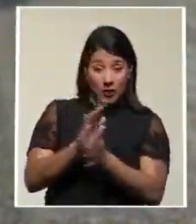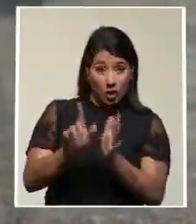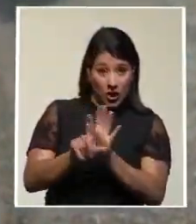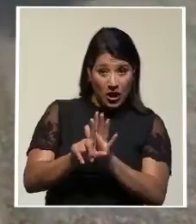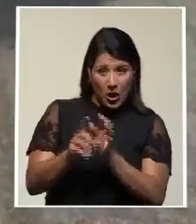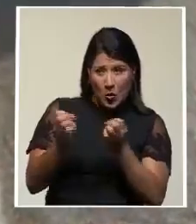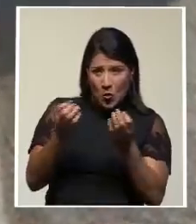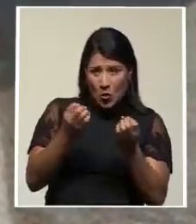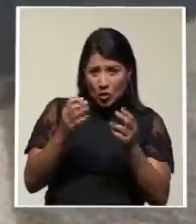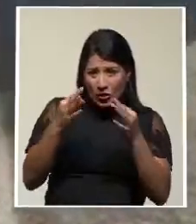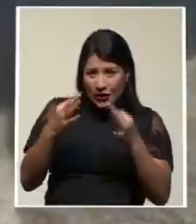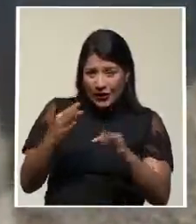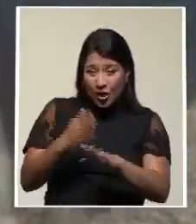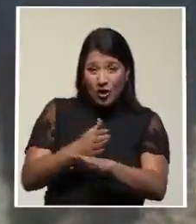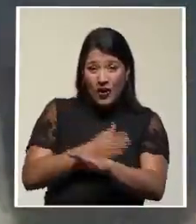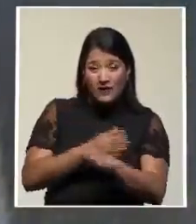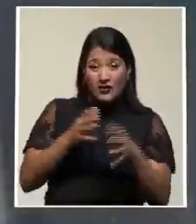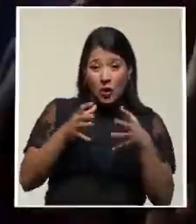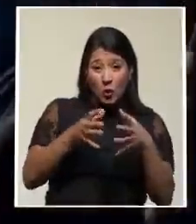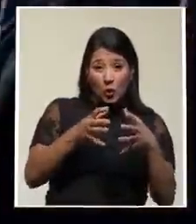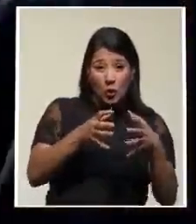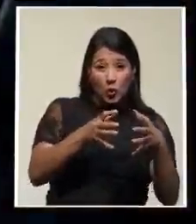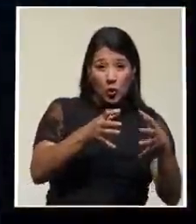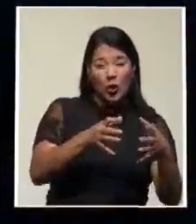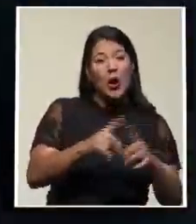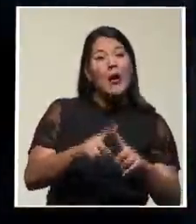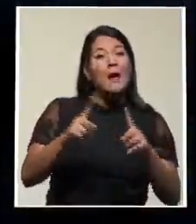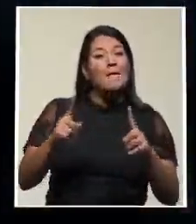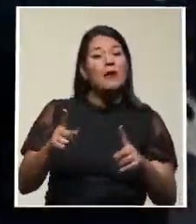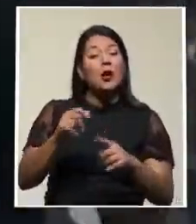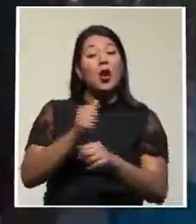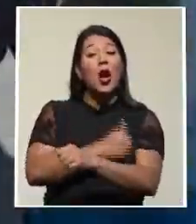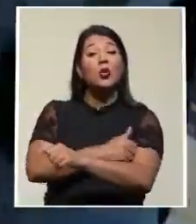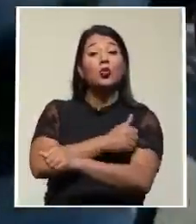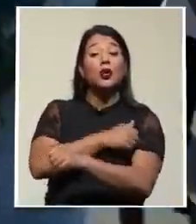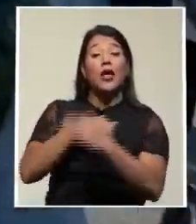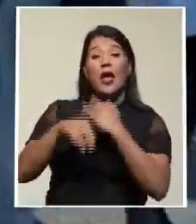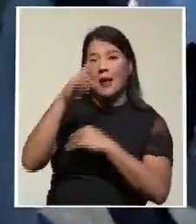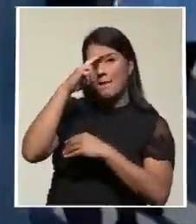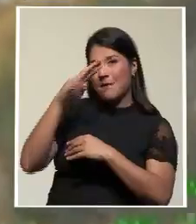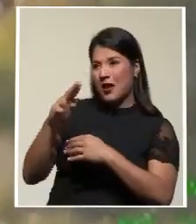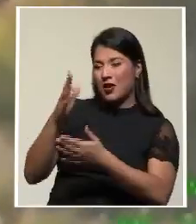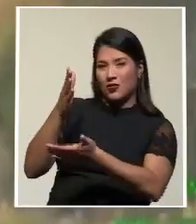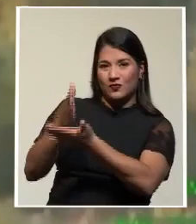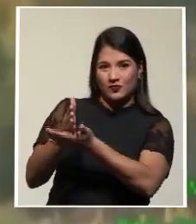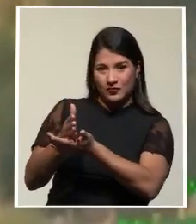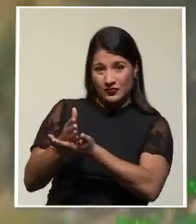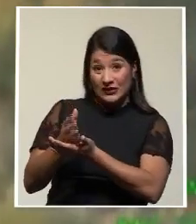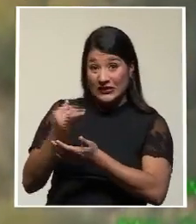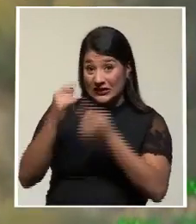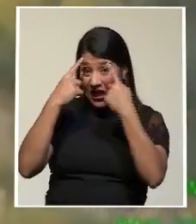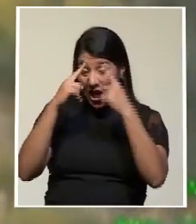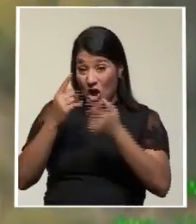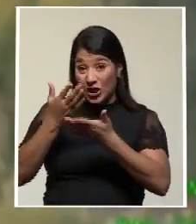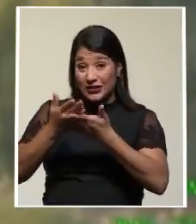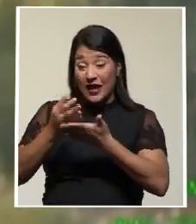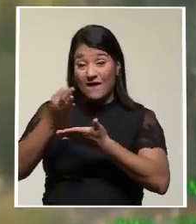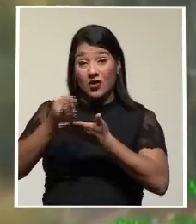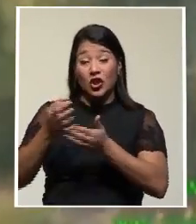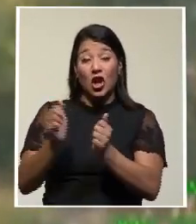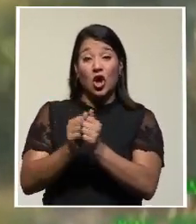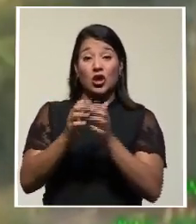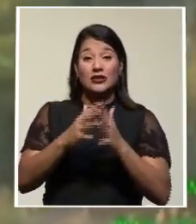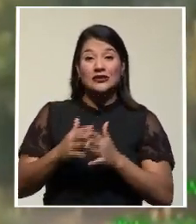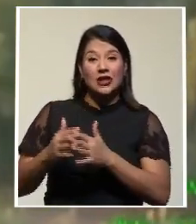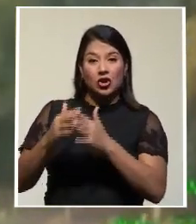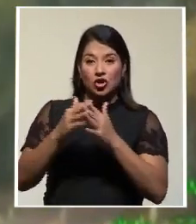trataron de avanzar en caravanas este mes, pero fueron reprimidos por autoridades mexicanas. Quienes logran llegar a la frontera con Estados Unidos